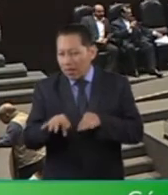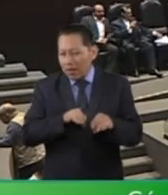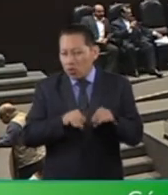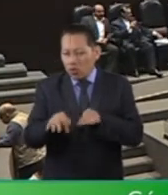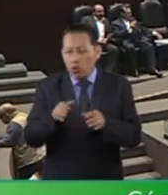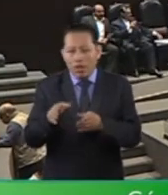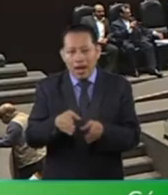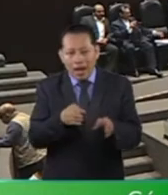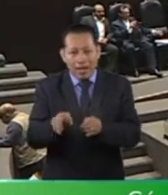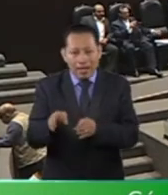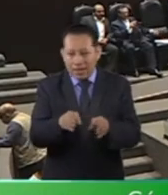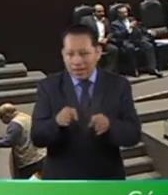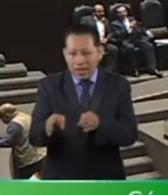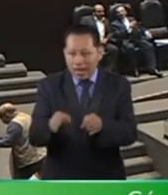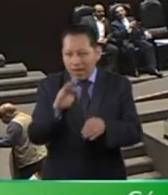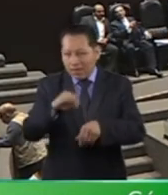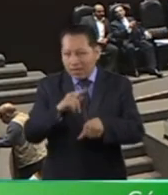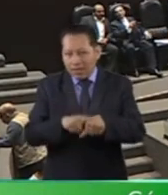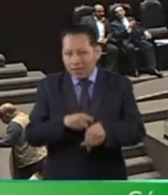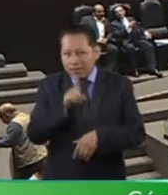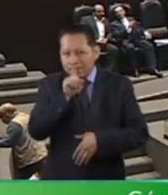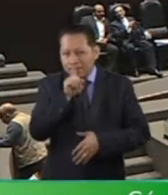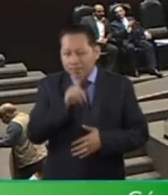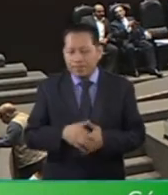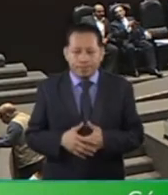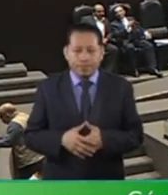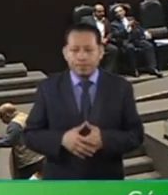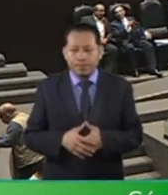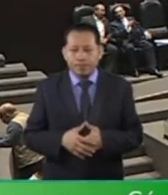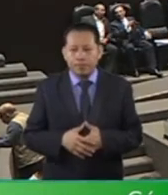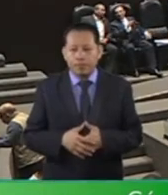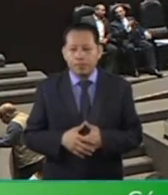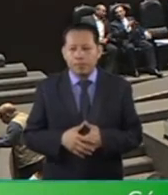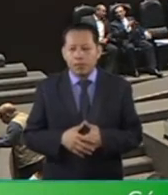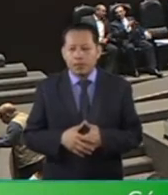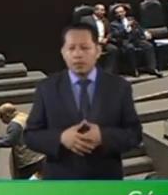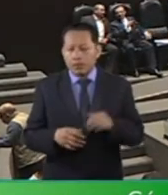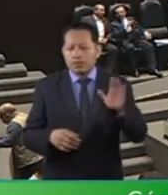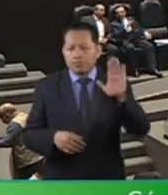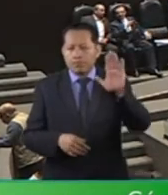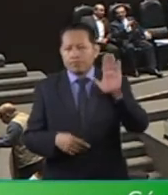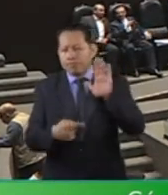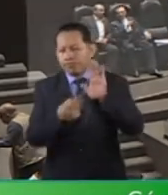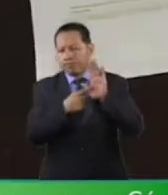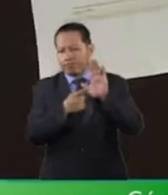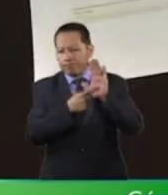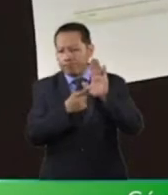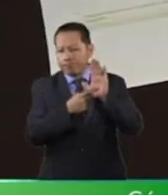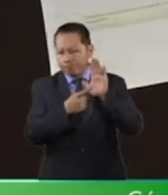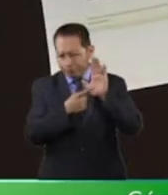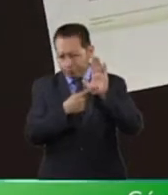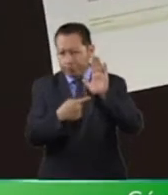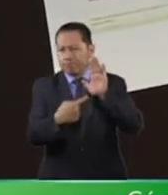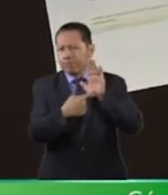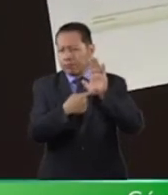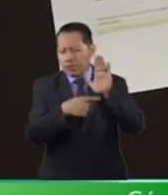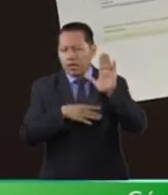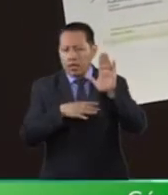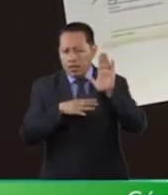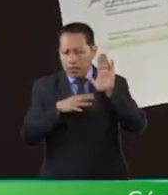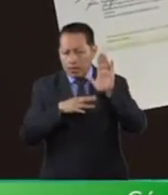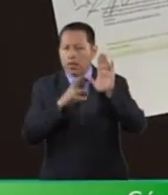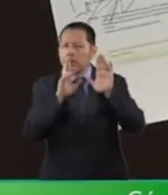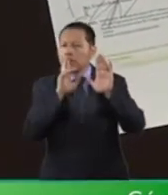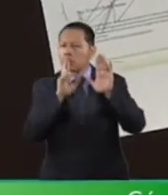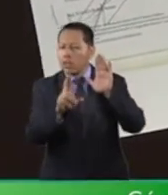sobre carreteras federales. Y aquí está la respuesta de